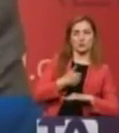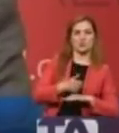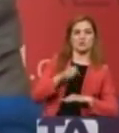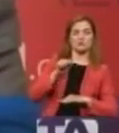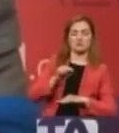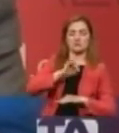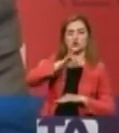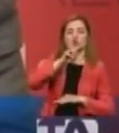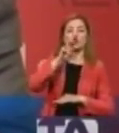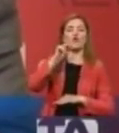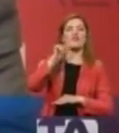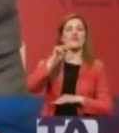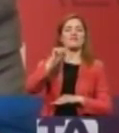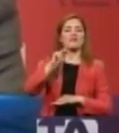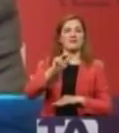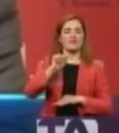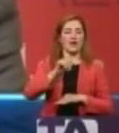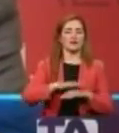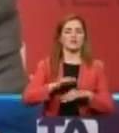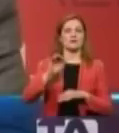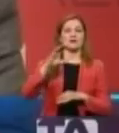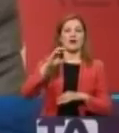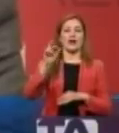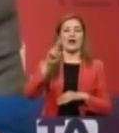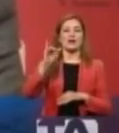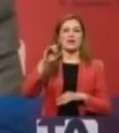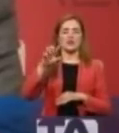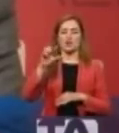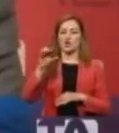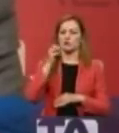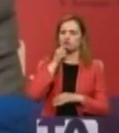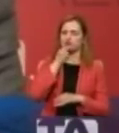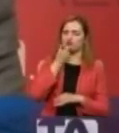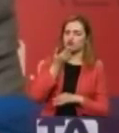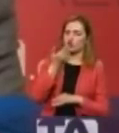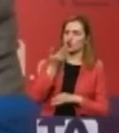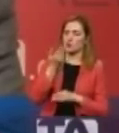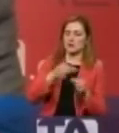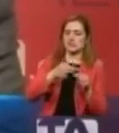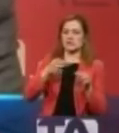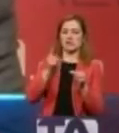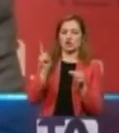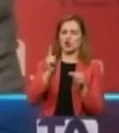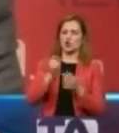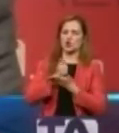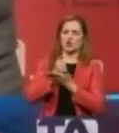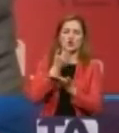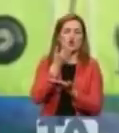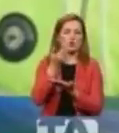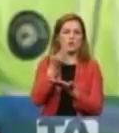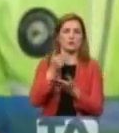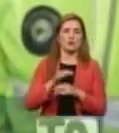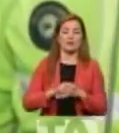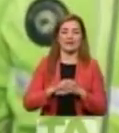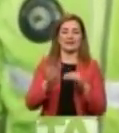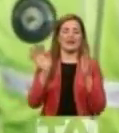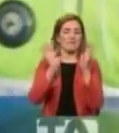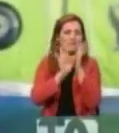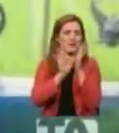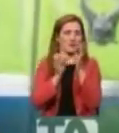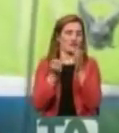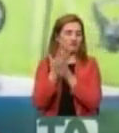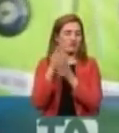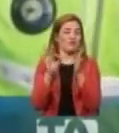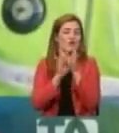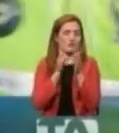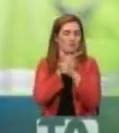Sánchez busca la posibilidad de acceder a ella por esta vía. Por ahora el sospechoso